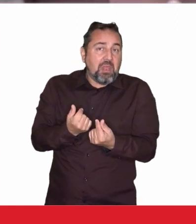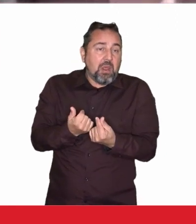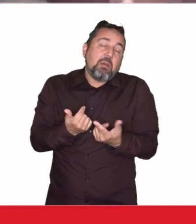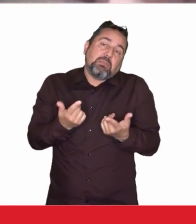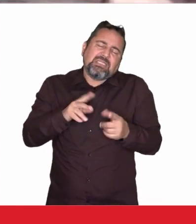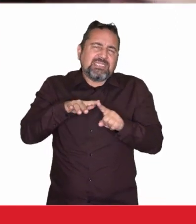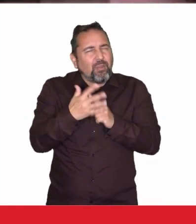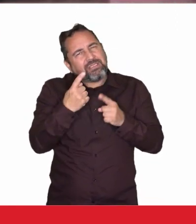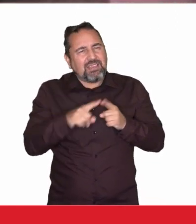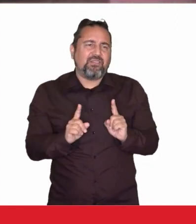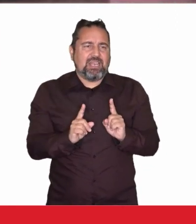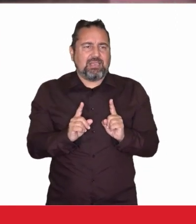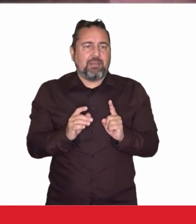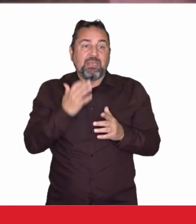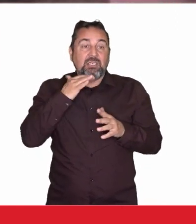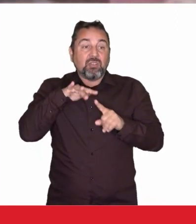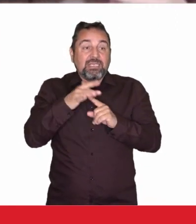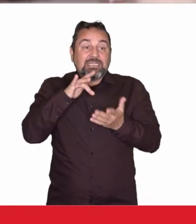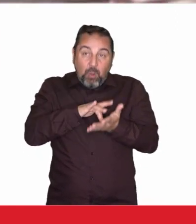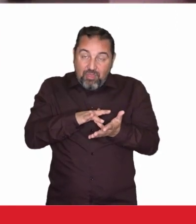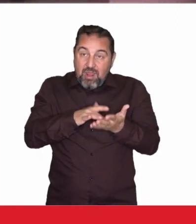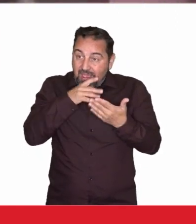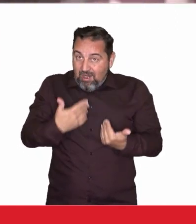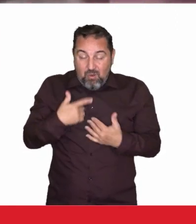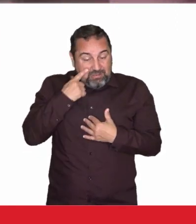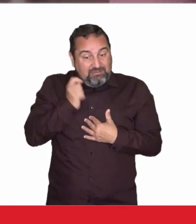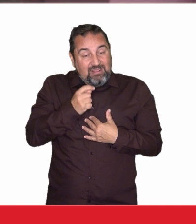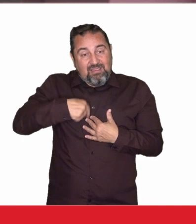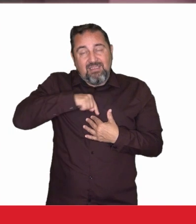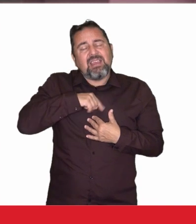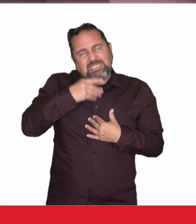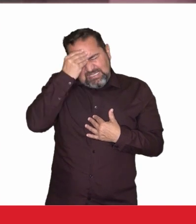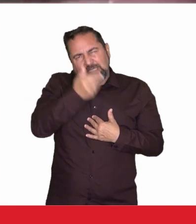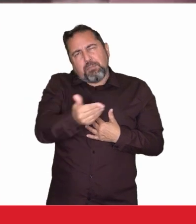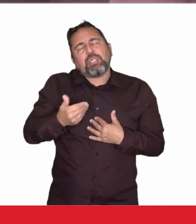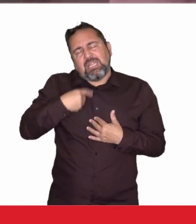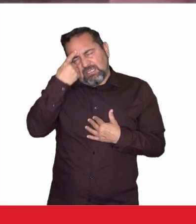a prestártelo, pues es otra realidad. Pero mientras estéis en la realidad general que no